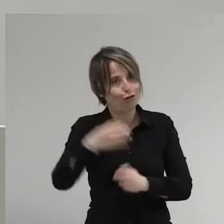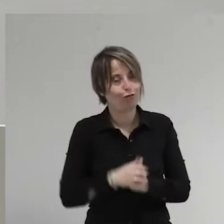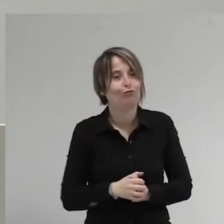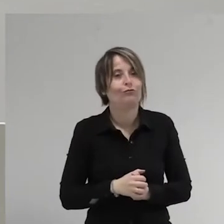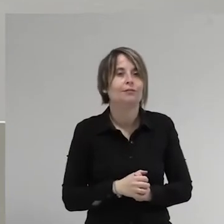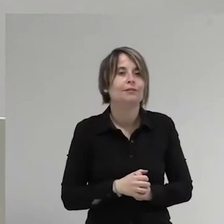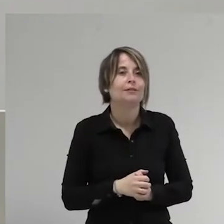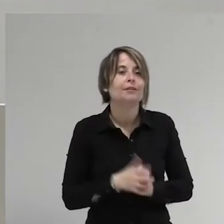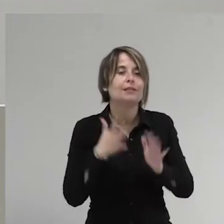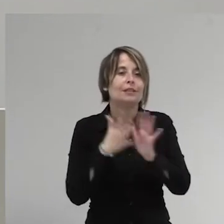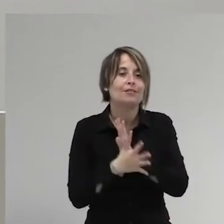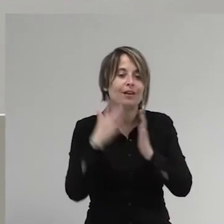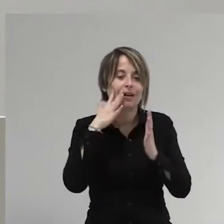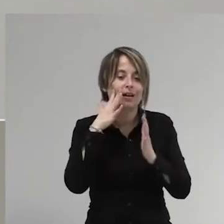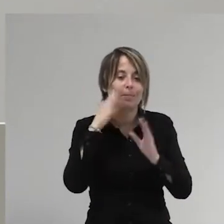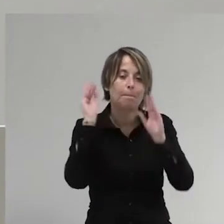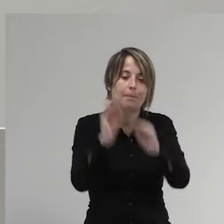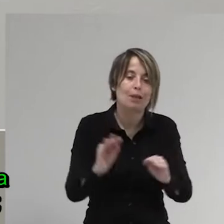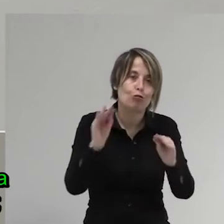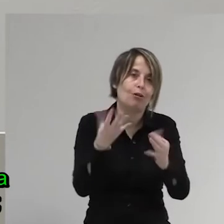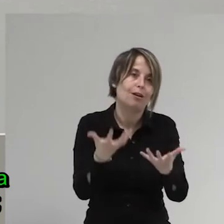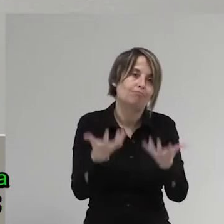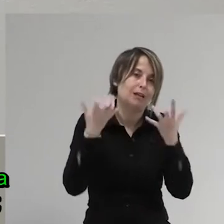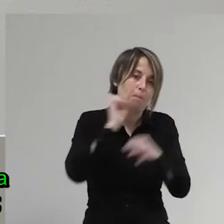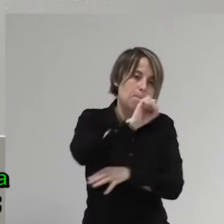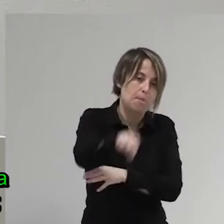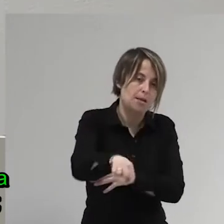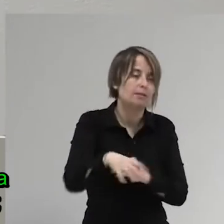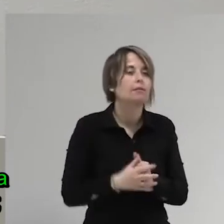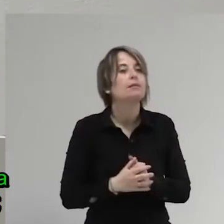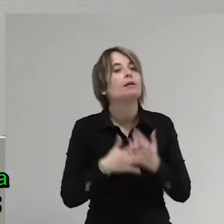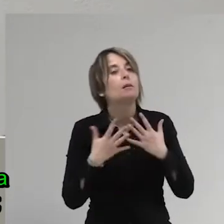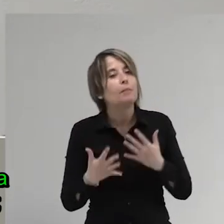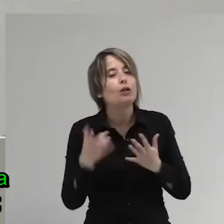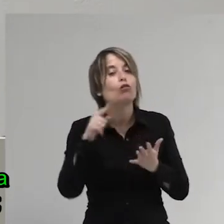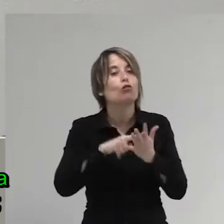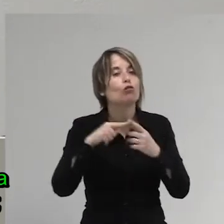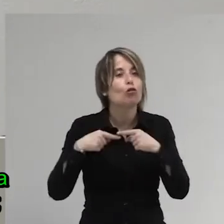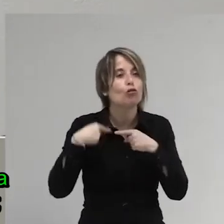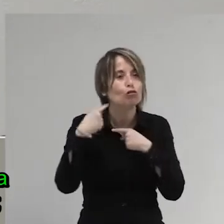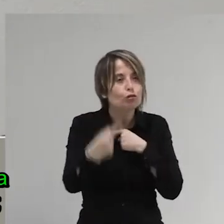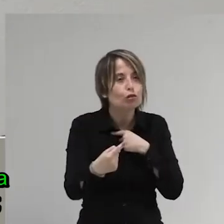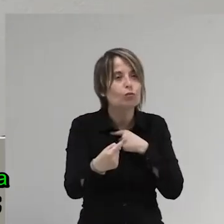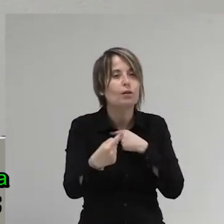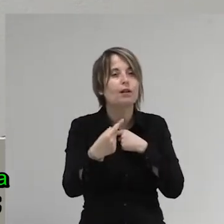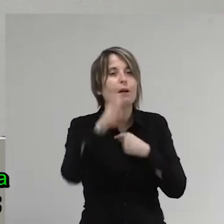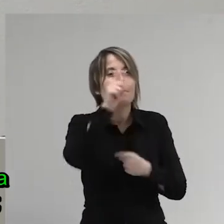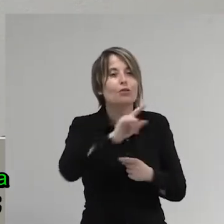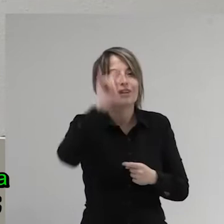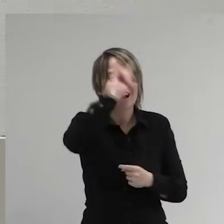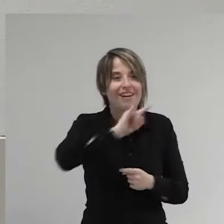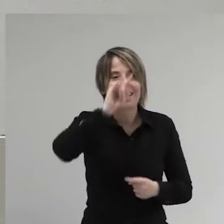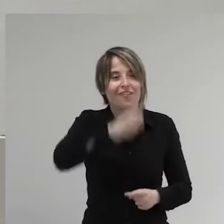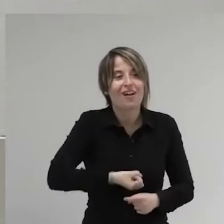lo tanto, gana la batalla pedagógica. Sin embargo, eso trae la consecuencia de el negro es el que no tiene